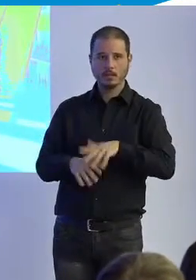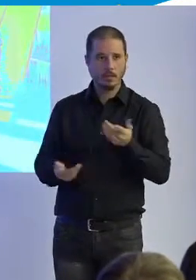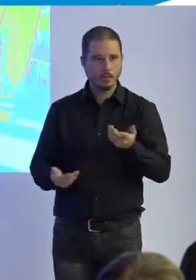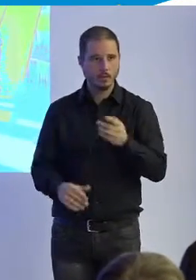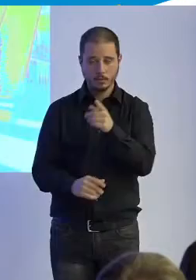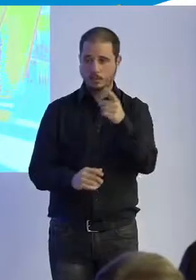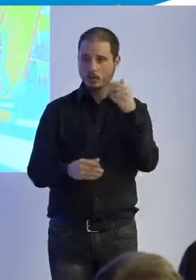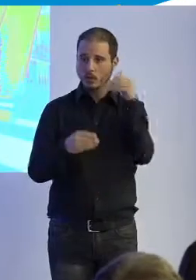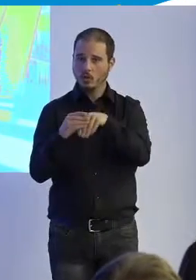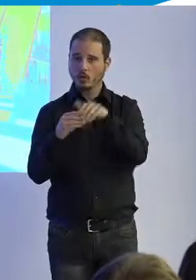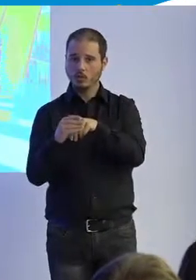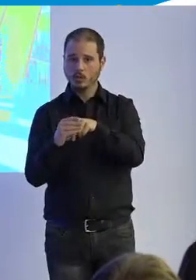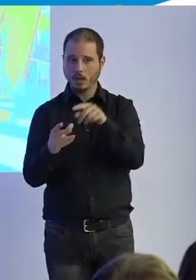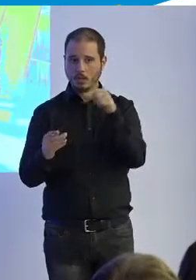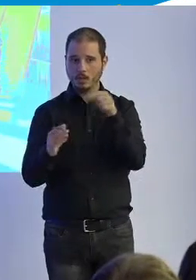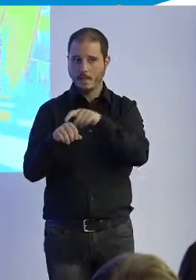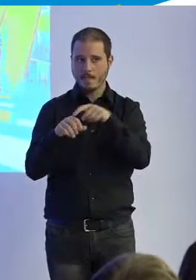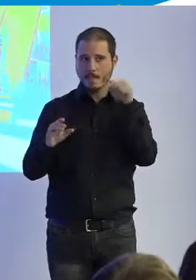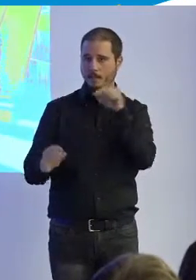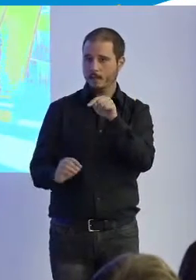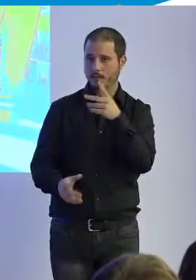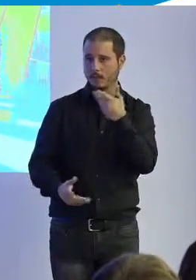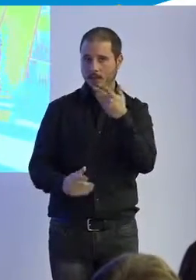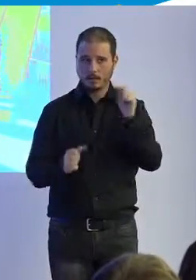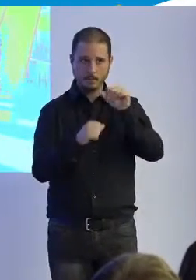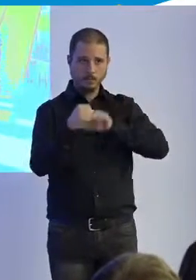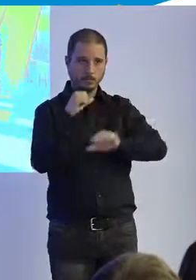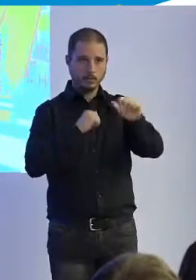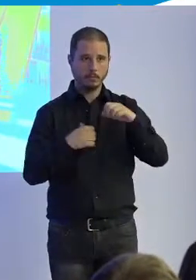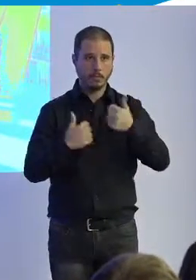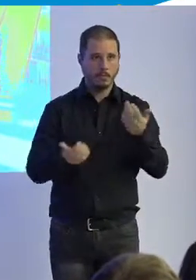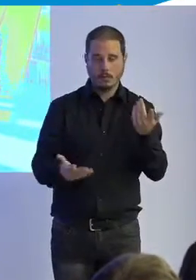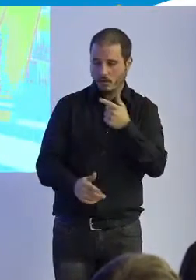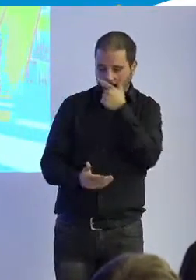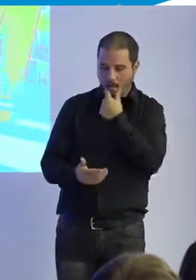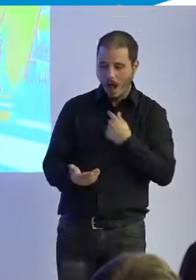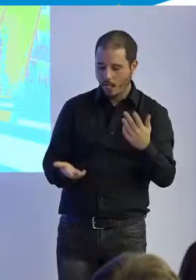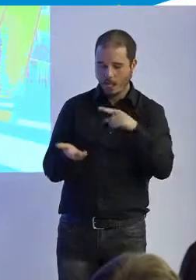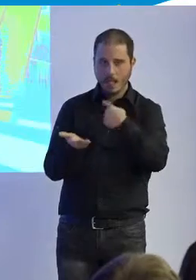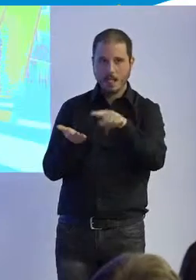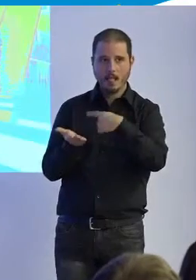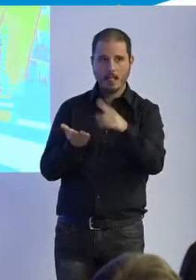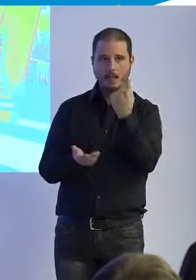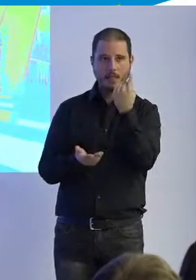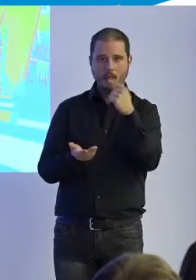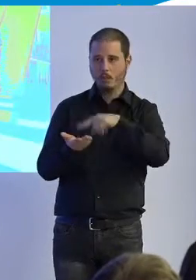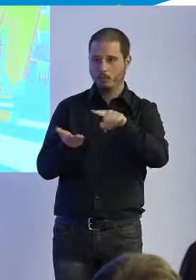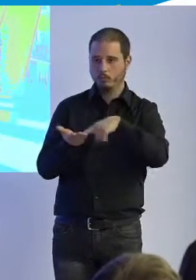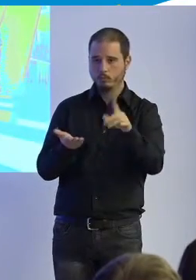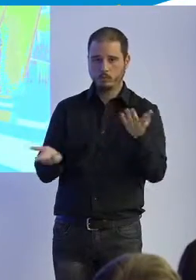de contenidos, será cuando todo el mundo empiece a utilizarlo. Porque al final es muy tonto, o sea, tienes que hacer así con el dedo, o sea, lo puede hacer